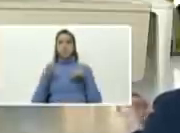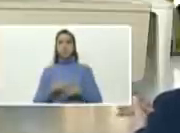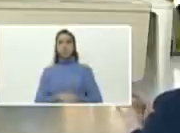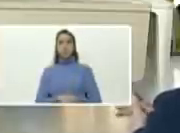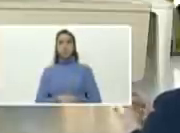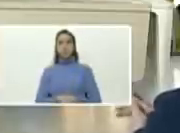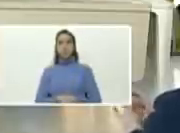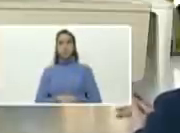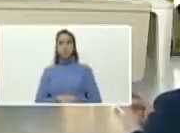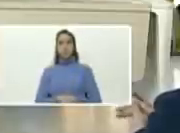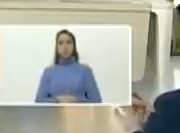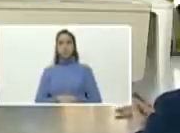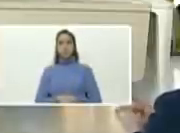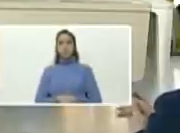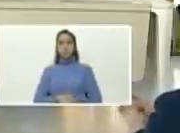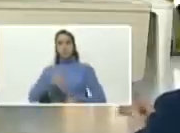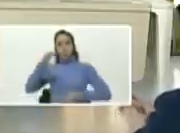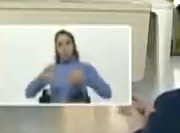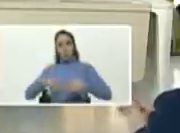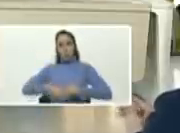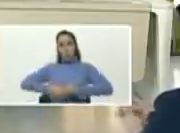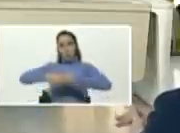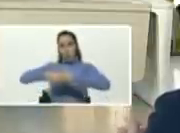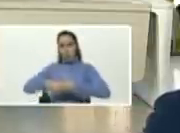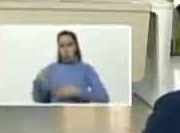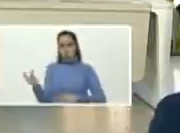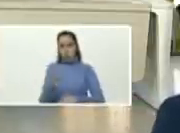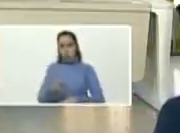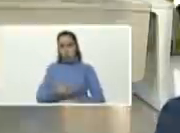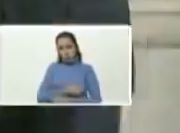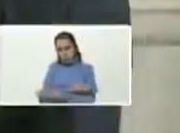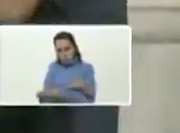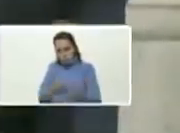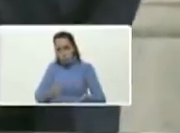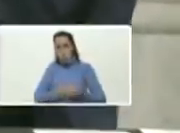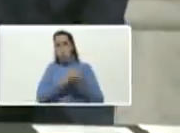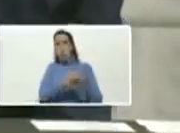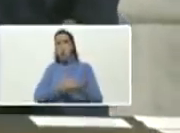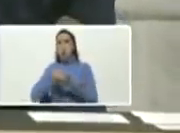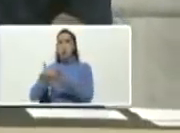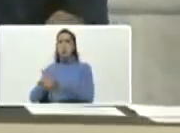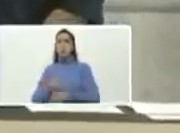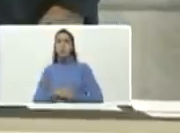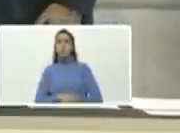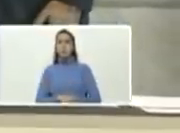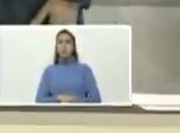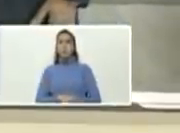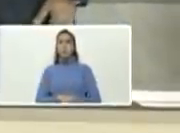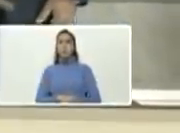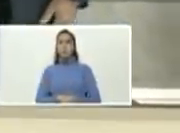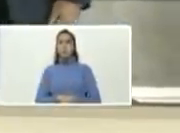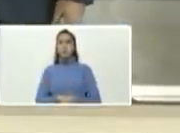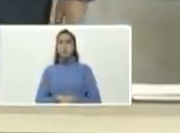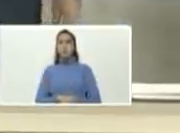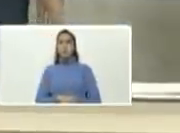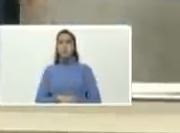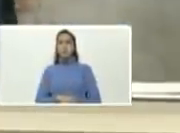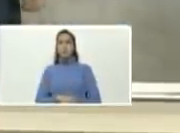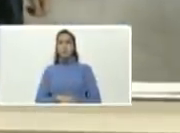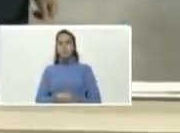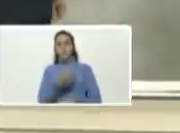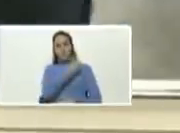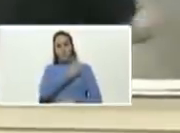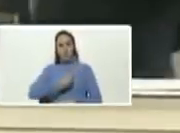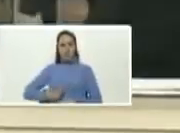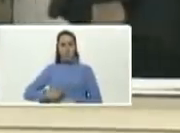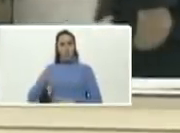Garantiza la justicia, así se estrechan las manos en señal de cooperación. el presidente de la